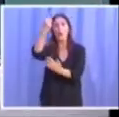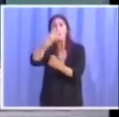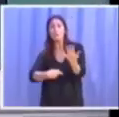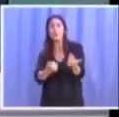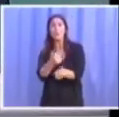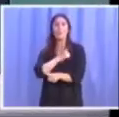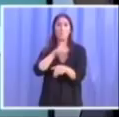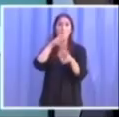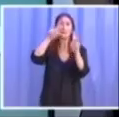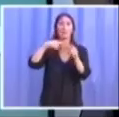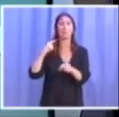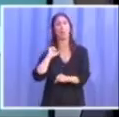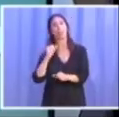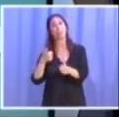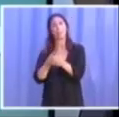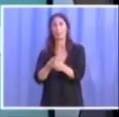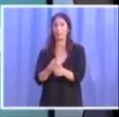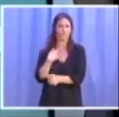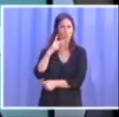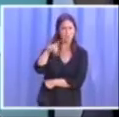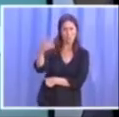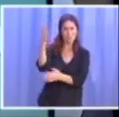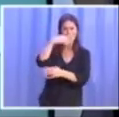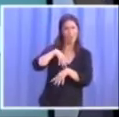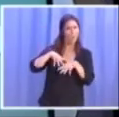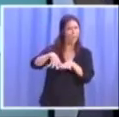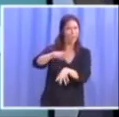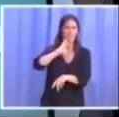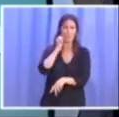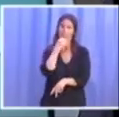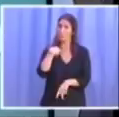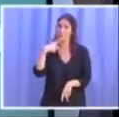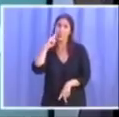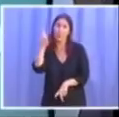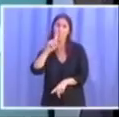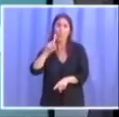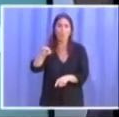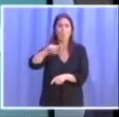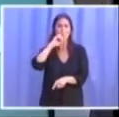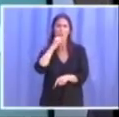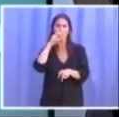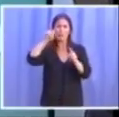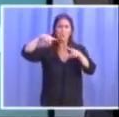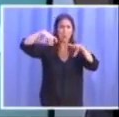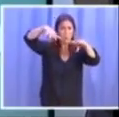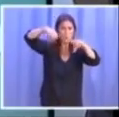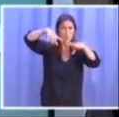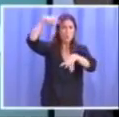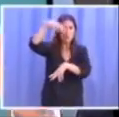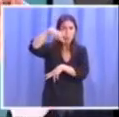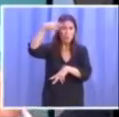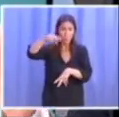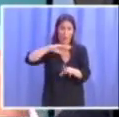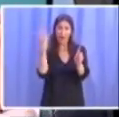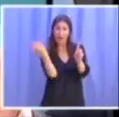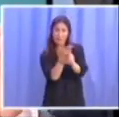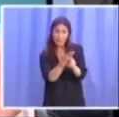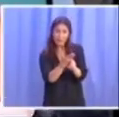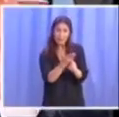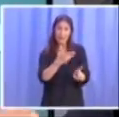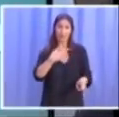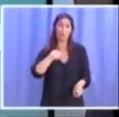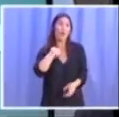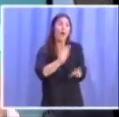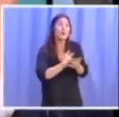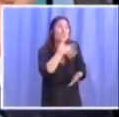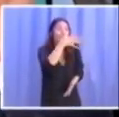también para el tema de la dependencia. No le he visto protestar demasiado con el tema de los cortes de luz que afectan a tanta gente. Denunciando y también a Endesa, no le he